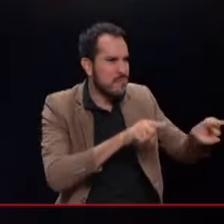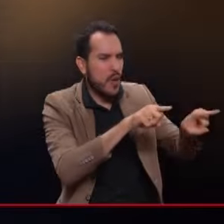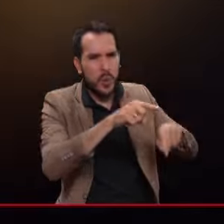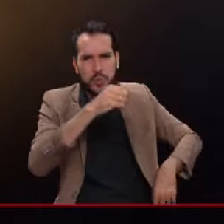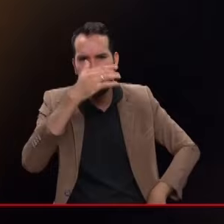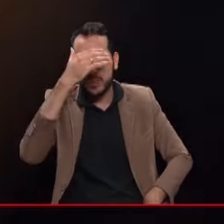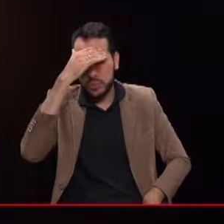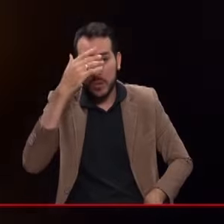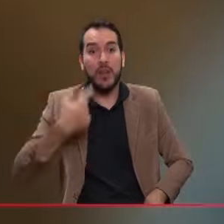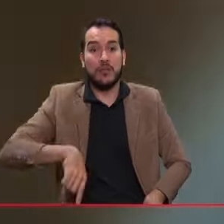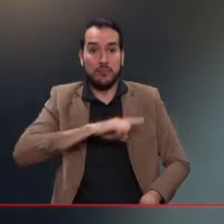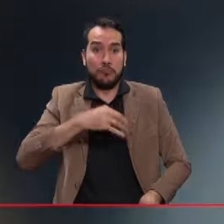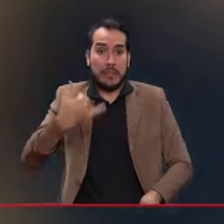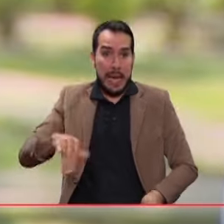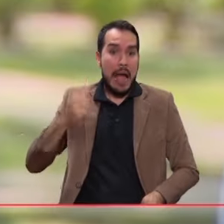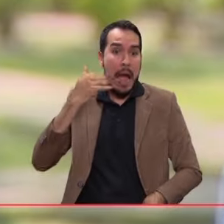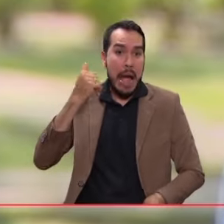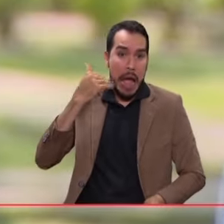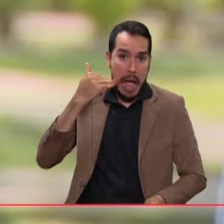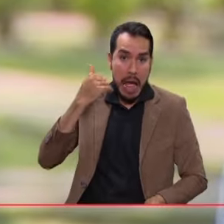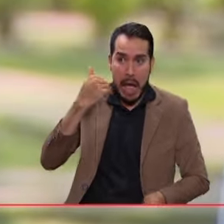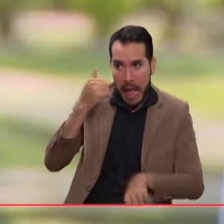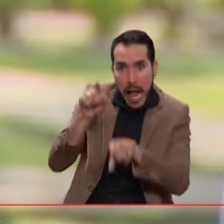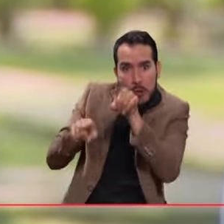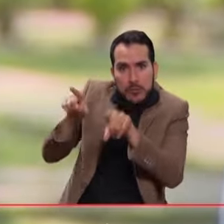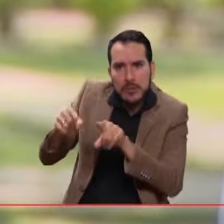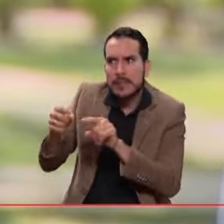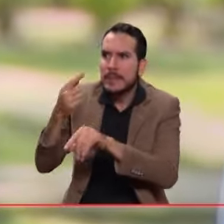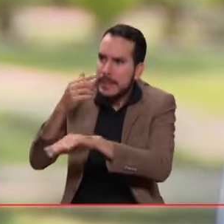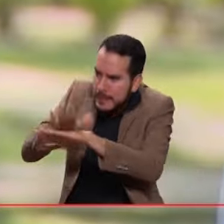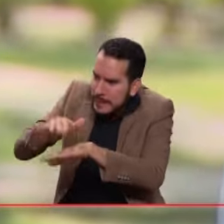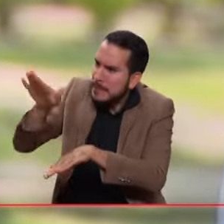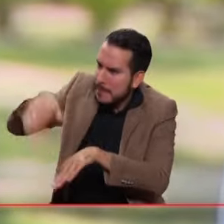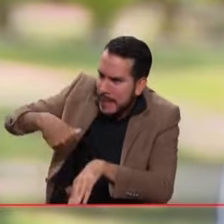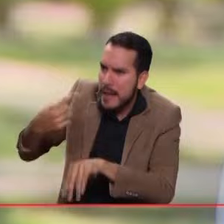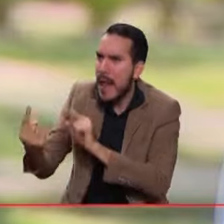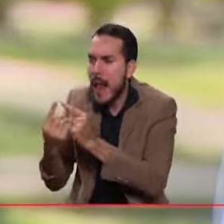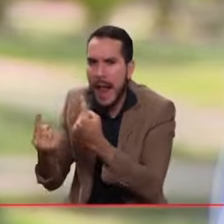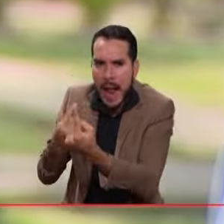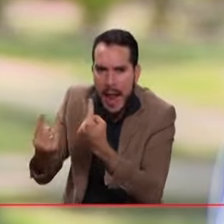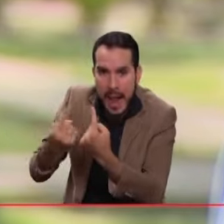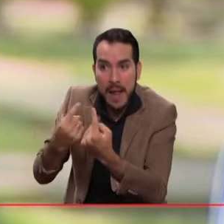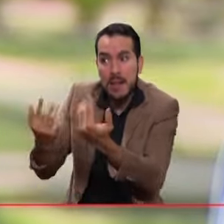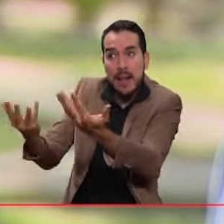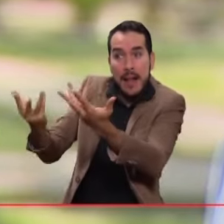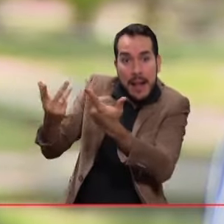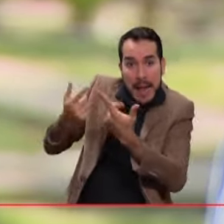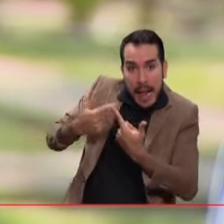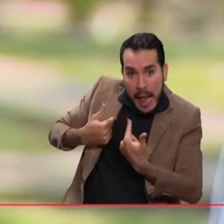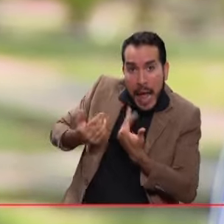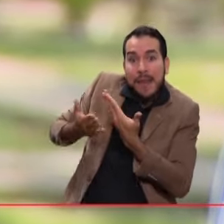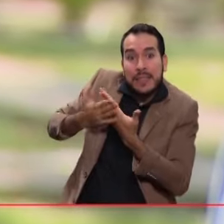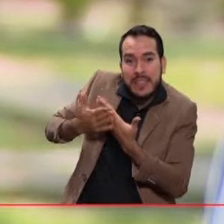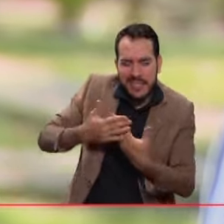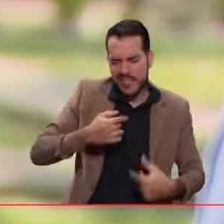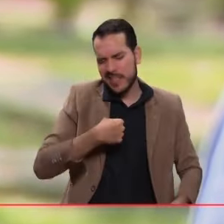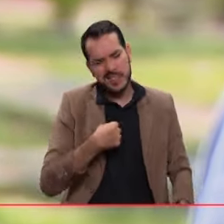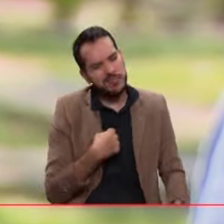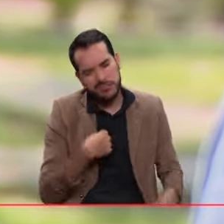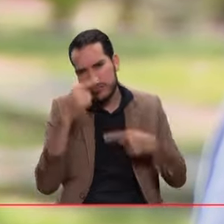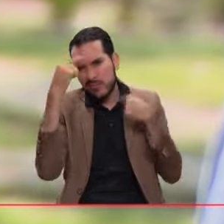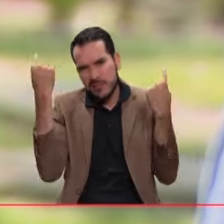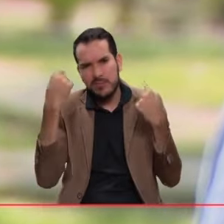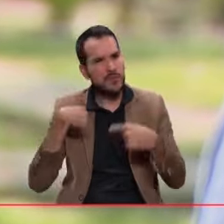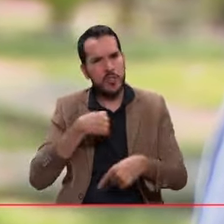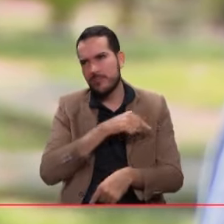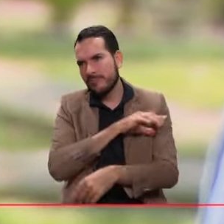Hemos hablado con ellas. Algunas tengo por entendido que me habían dicho que se iban a Bienestar por iniciativa propia porque les